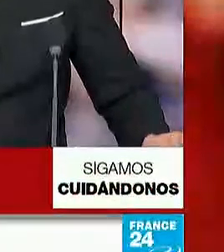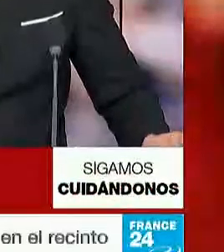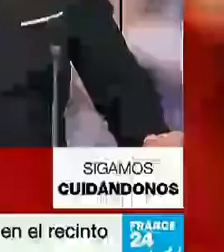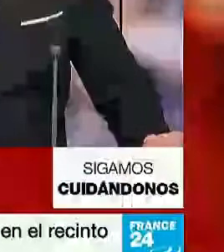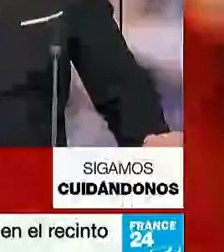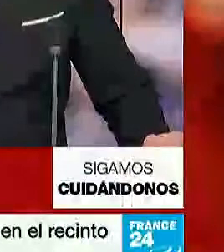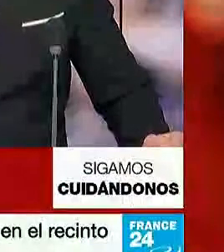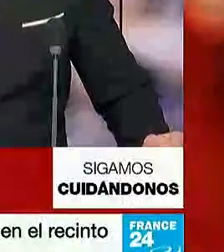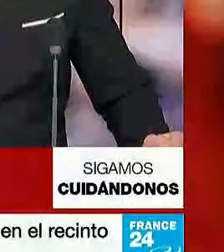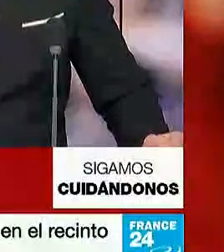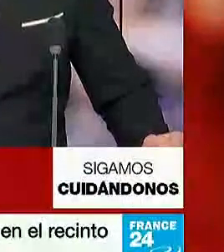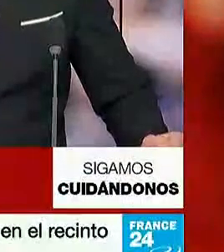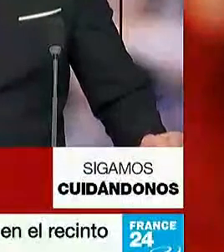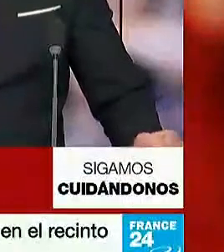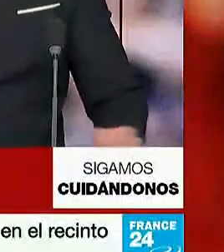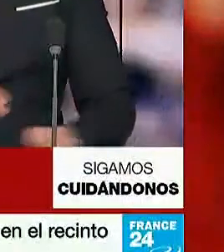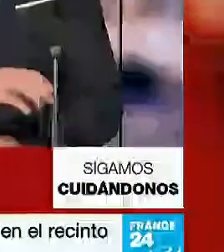de la pandemia en este país?